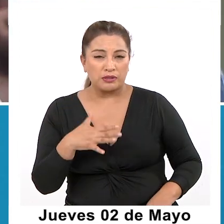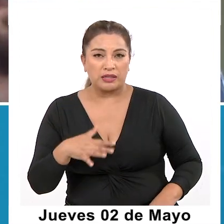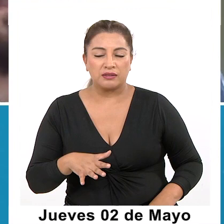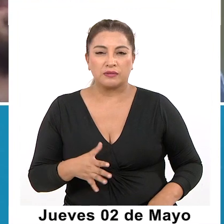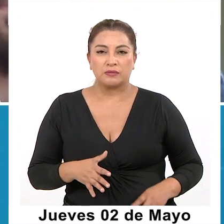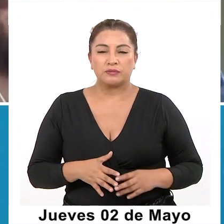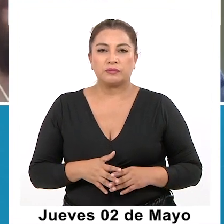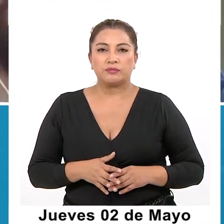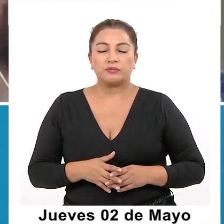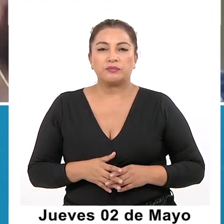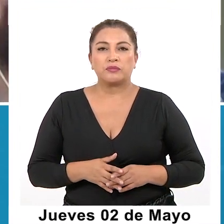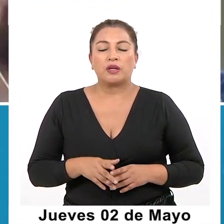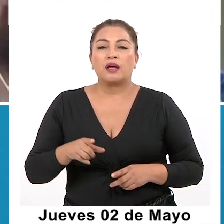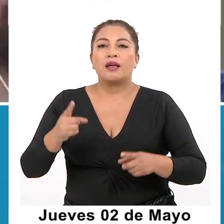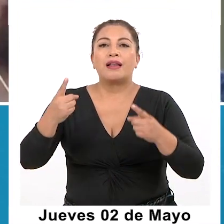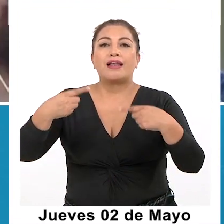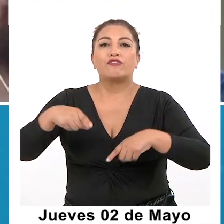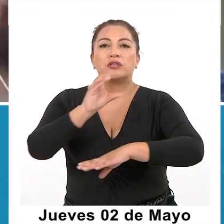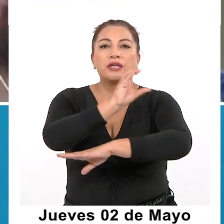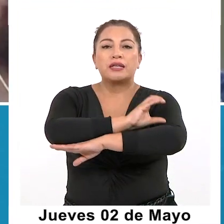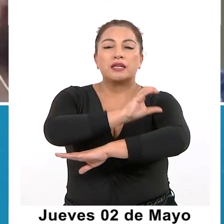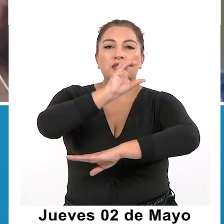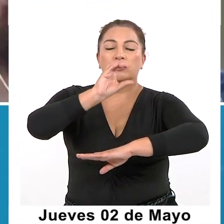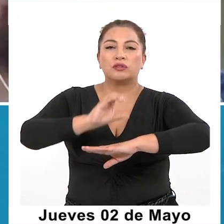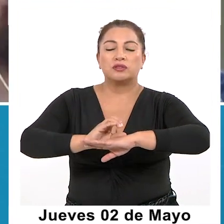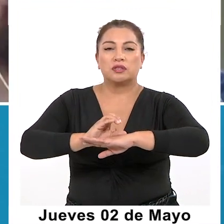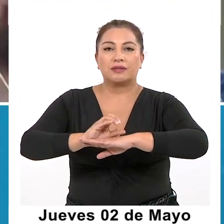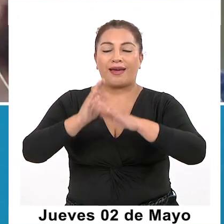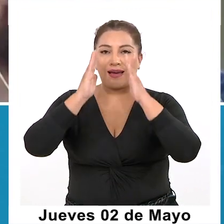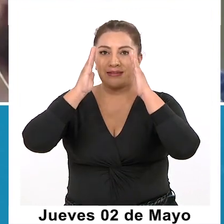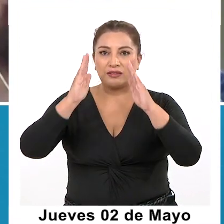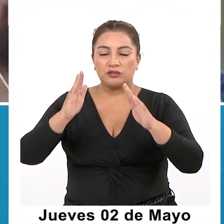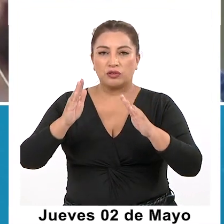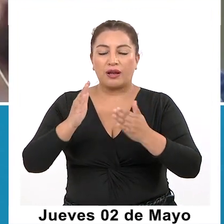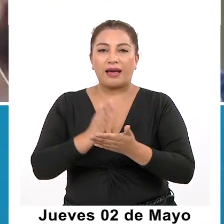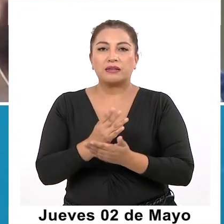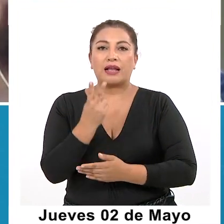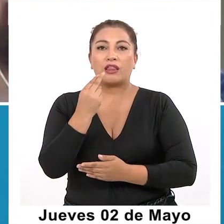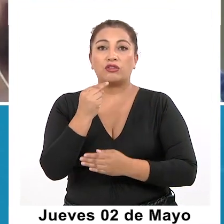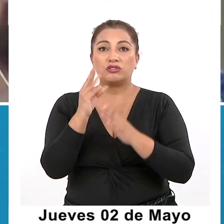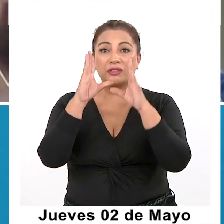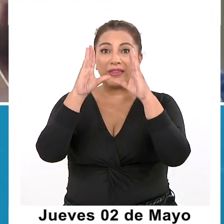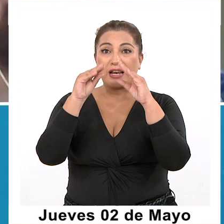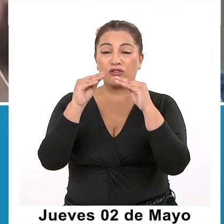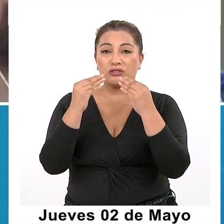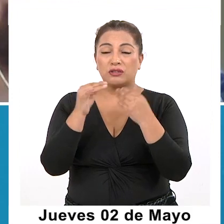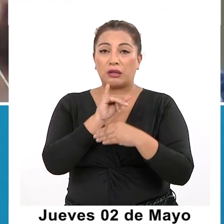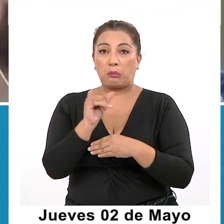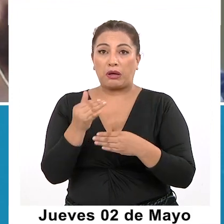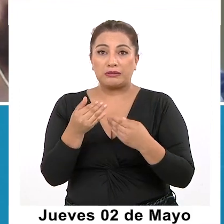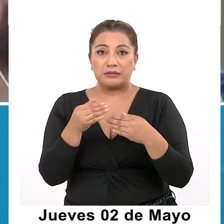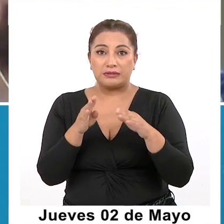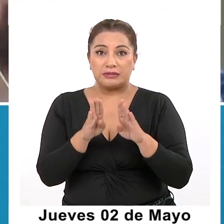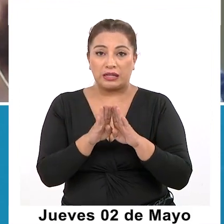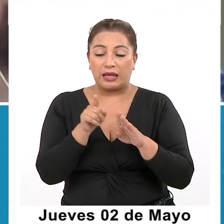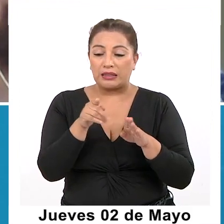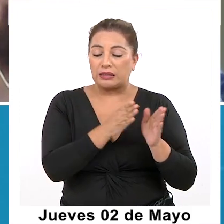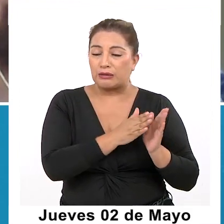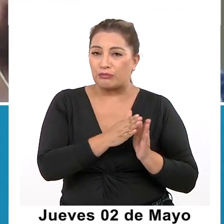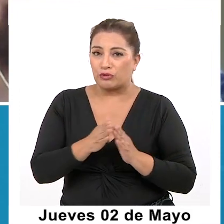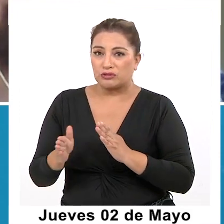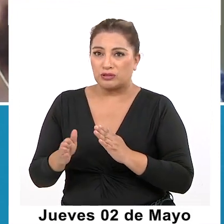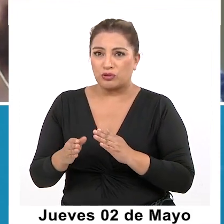que hoy por hoy la frontera de colchane atiende hasta las 24 horas sin embargo producto de este proceso de